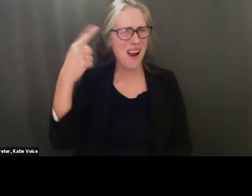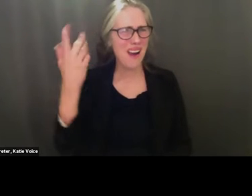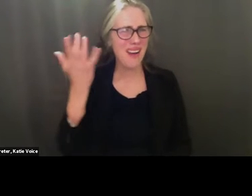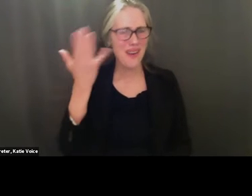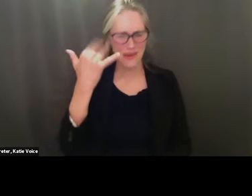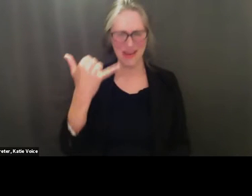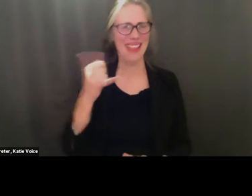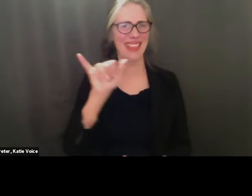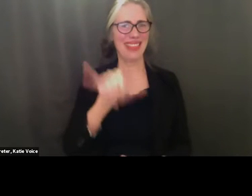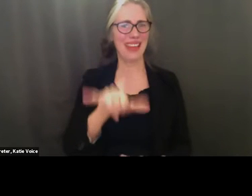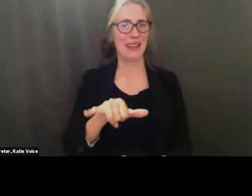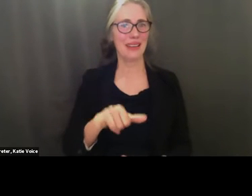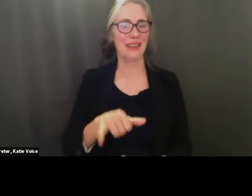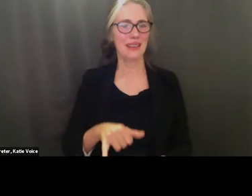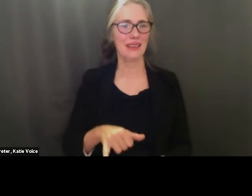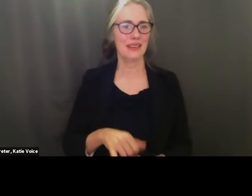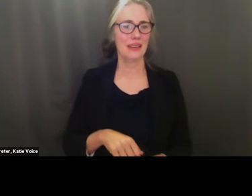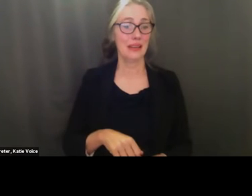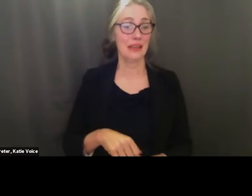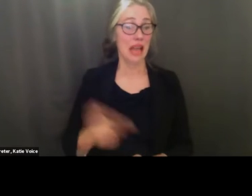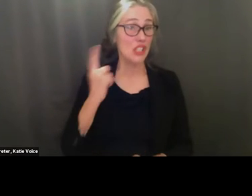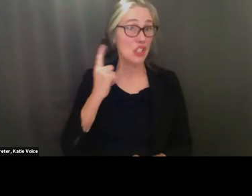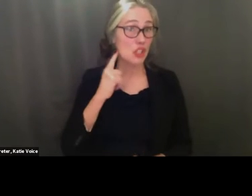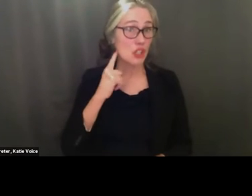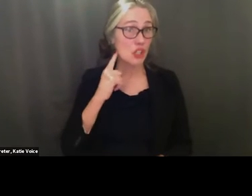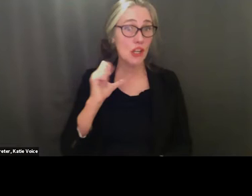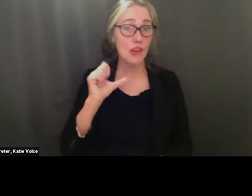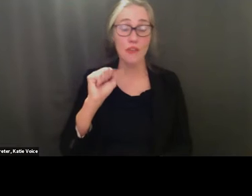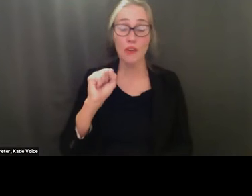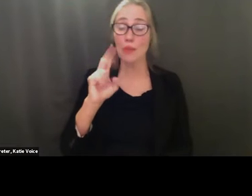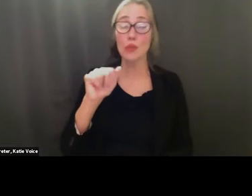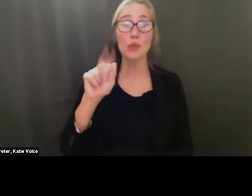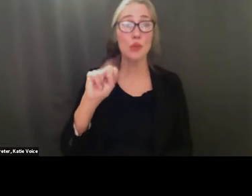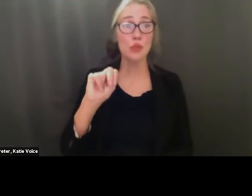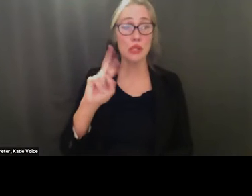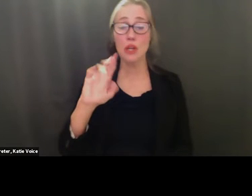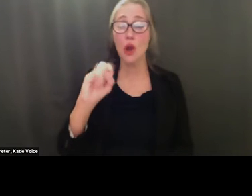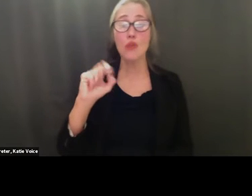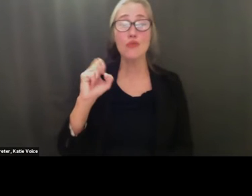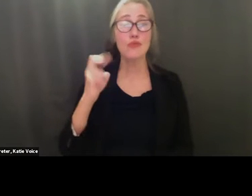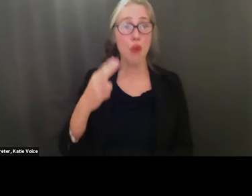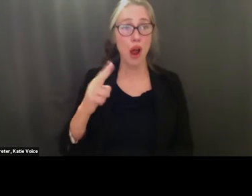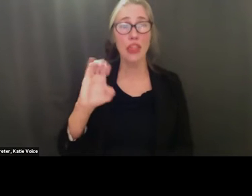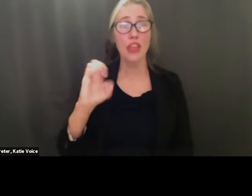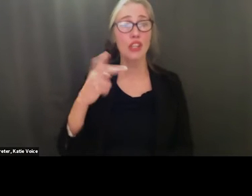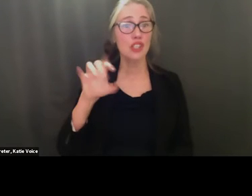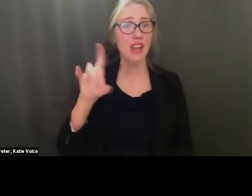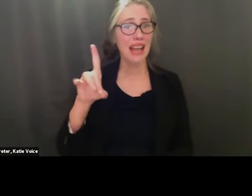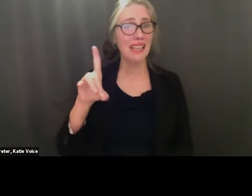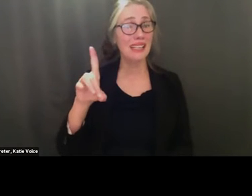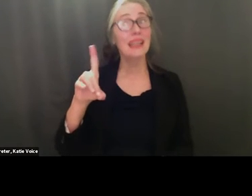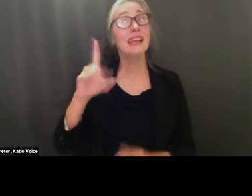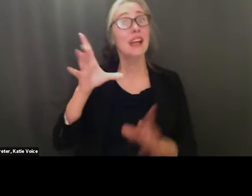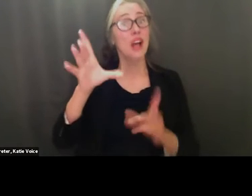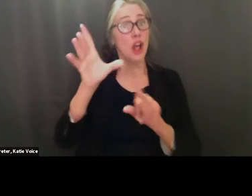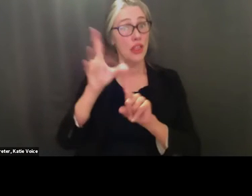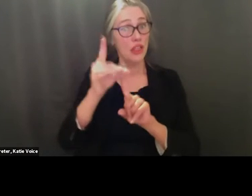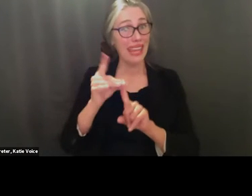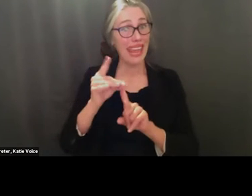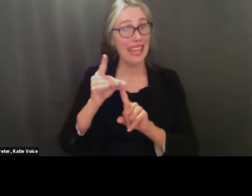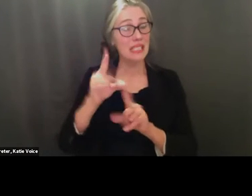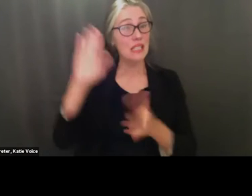por la cual la están haciendo por Zoom? Y también, como Susan Rothschild mencionó, los casos son bajos.